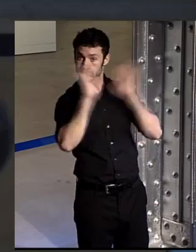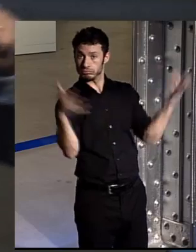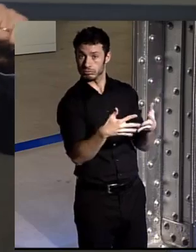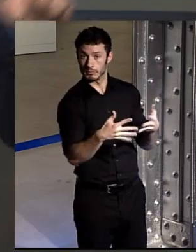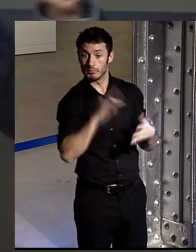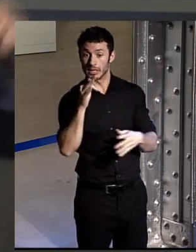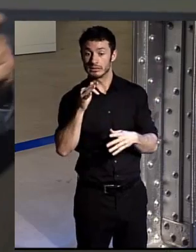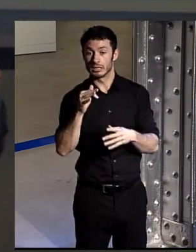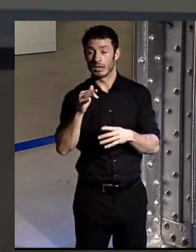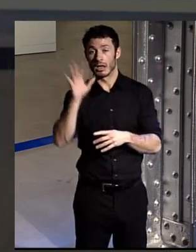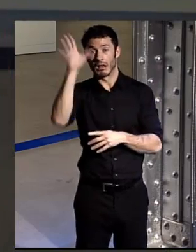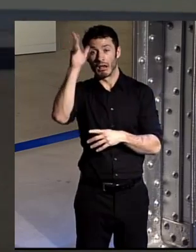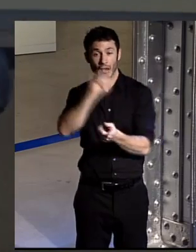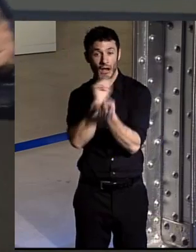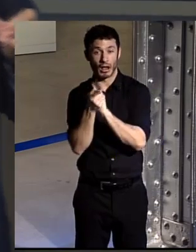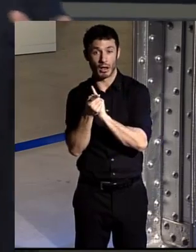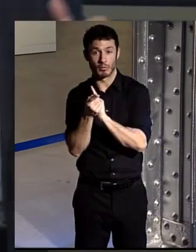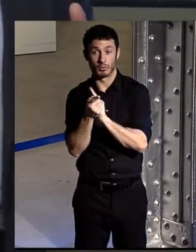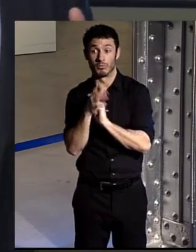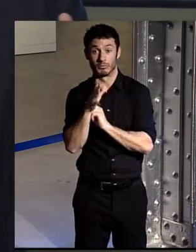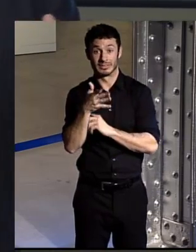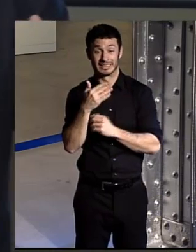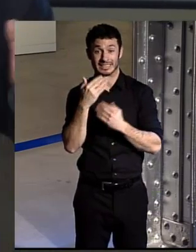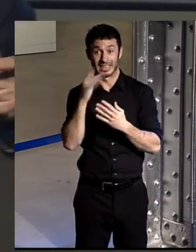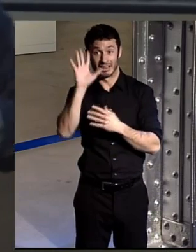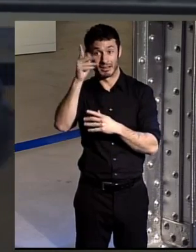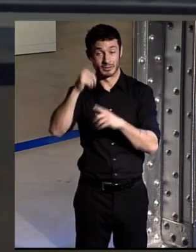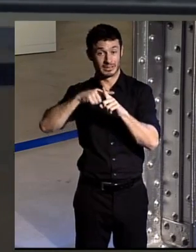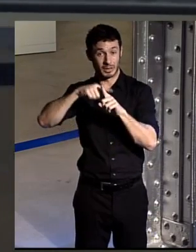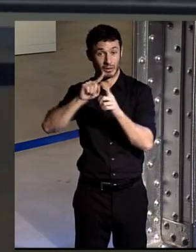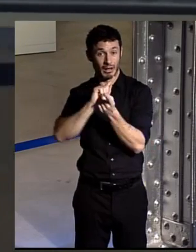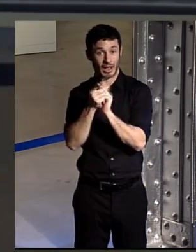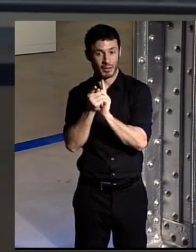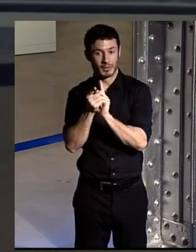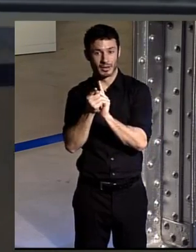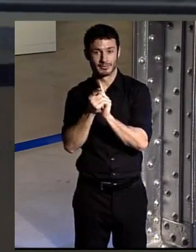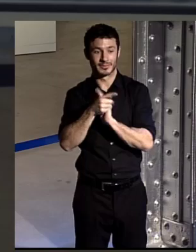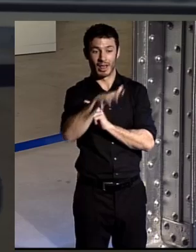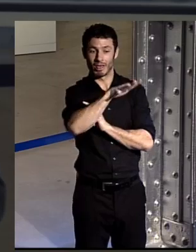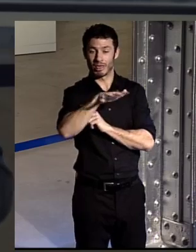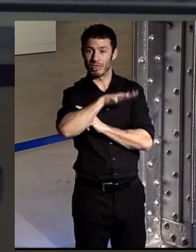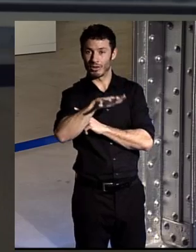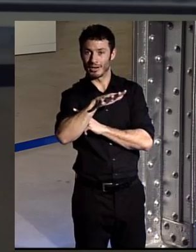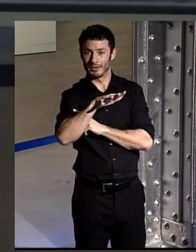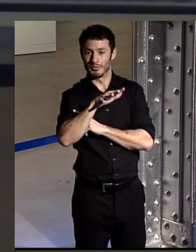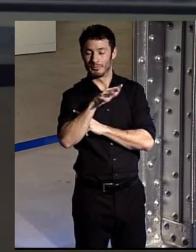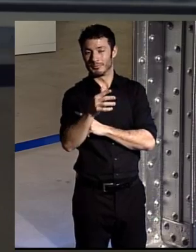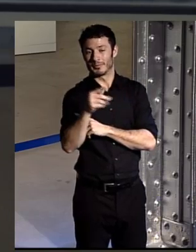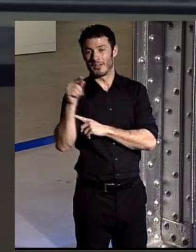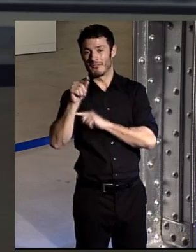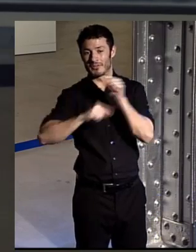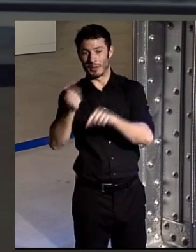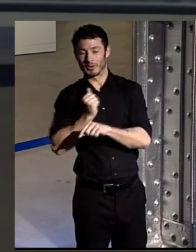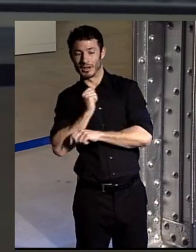cambios de temperatura pueden afectar a la distribución de los vectores, la naturaleza se basta para crear